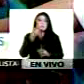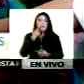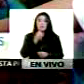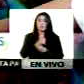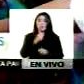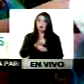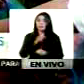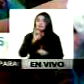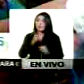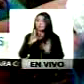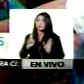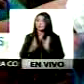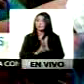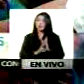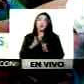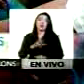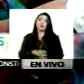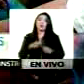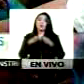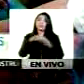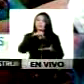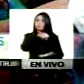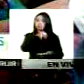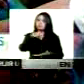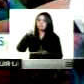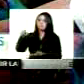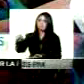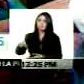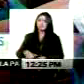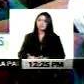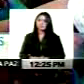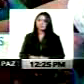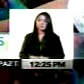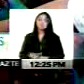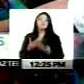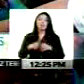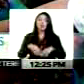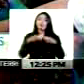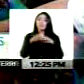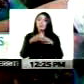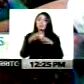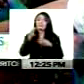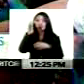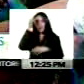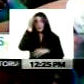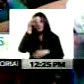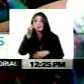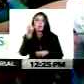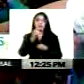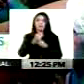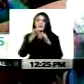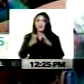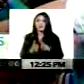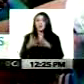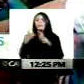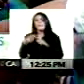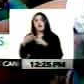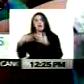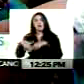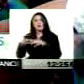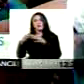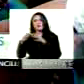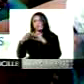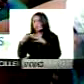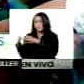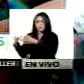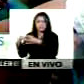efectivo, repasando las tareas que hay que cumplir en el marco de los comités productivos, de los consejos productivos de trabajadores, nos vamos a desplegar, y con la Central